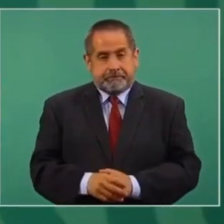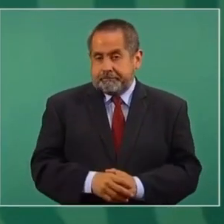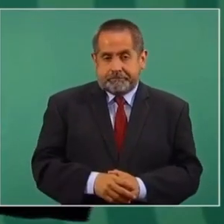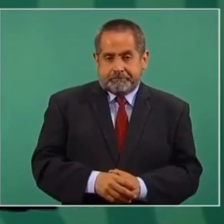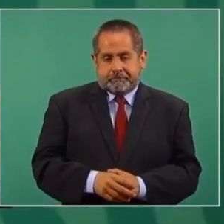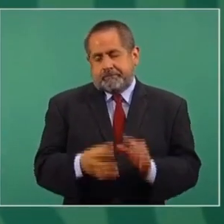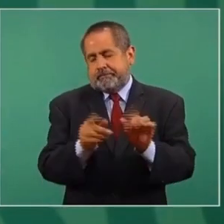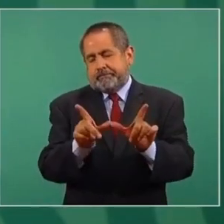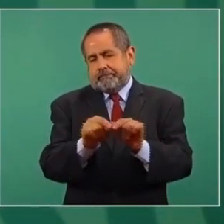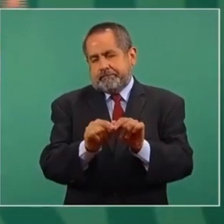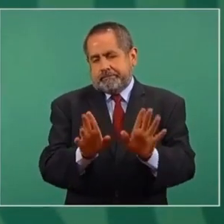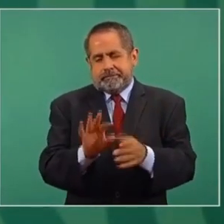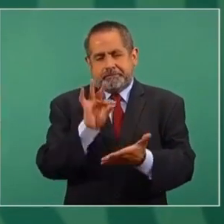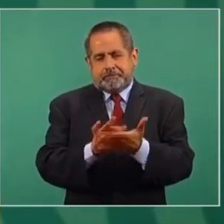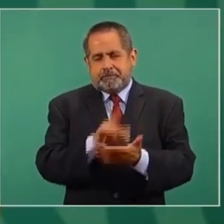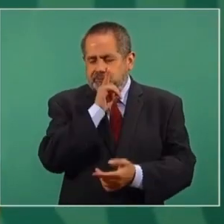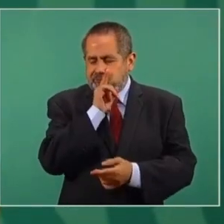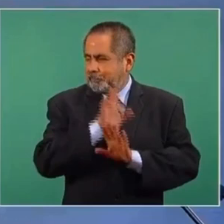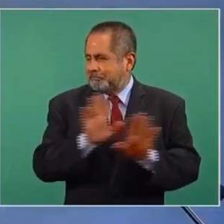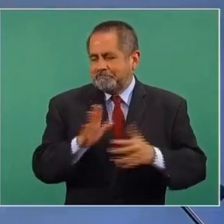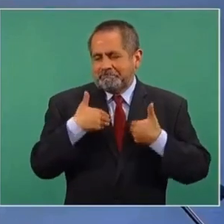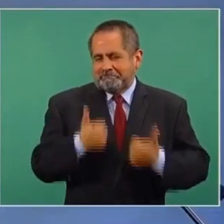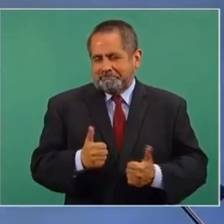ya no hay más que decir, no hay más que agregar.